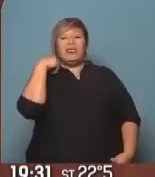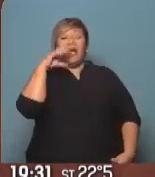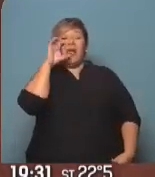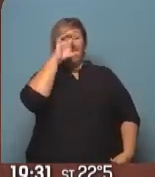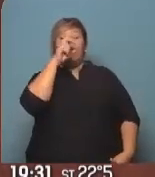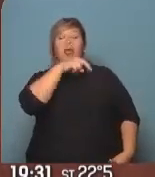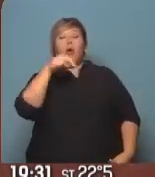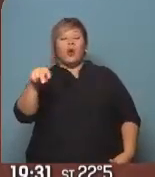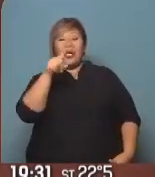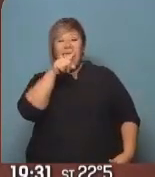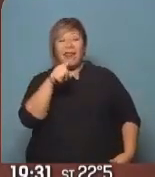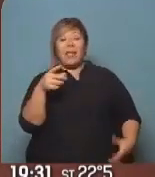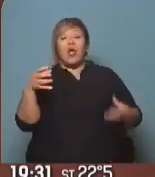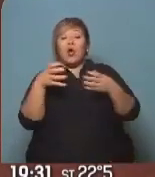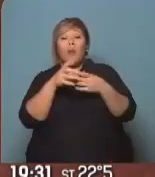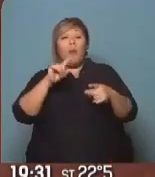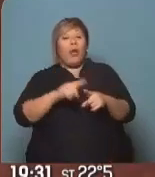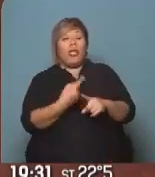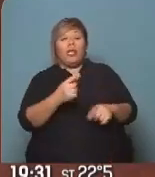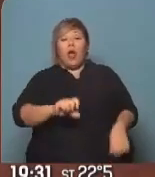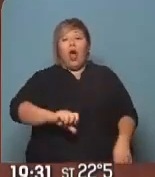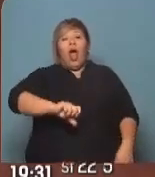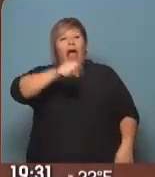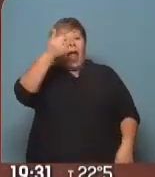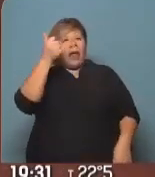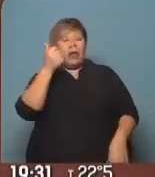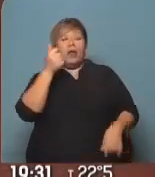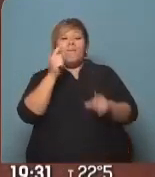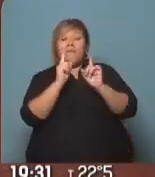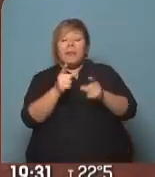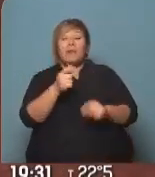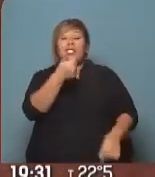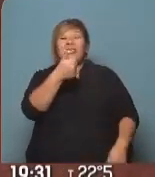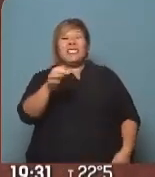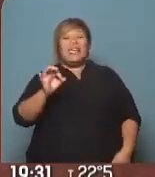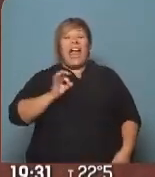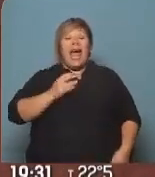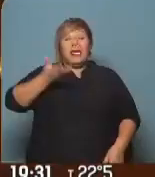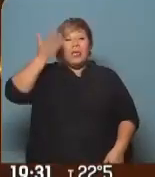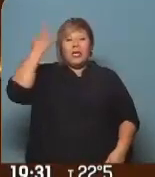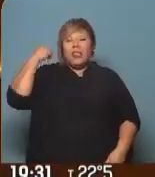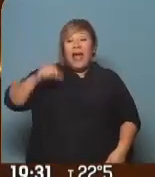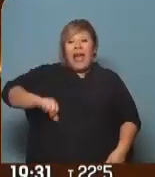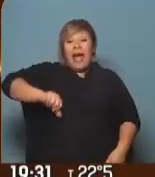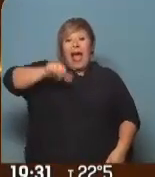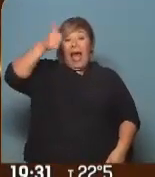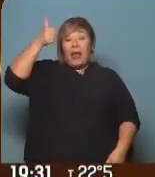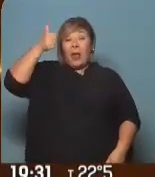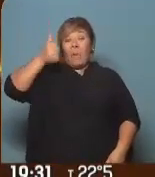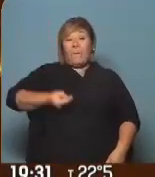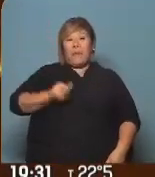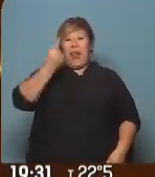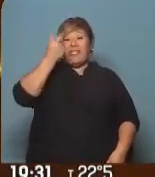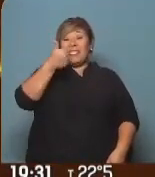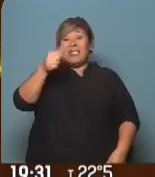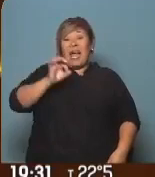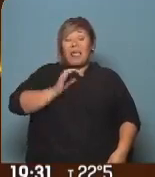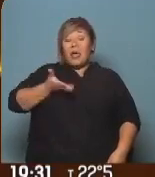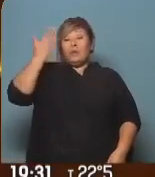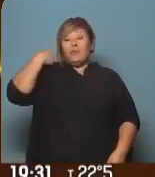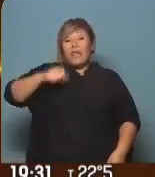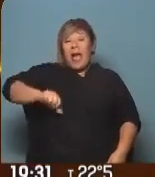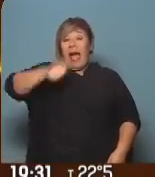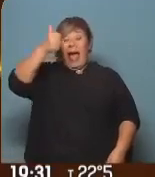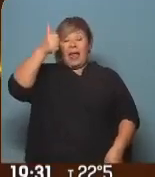casi 60 años que está en el gobierno. ¿Cómo estás, Martín? Muy bien, buenas tardes. Sí, efectivamente, el Movimiento Popular Neuquino